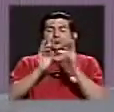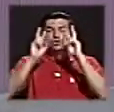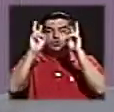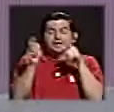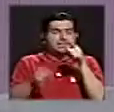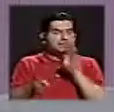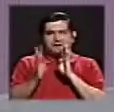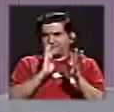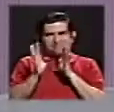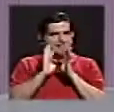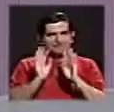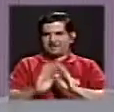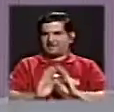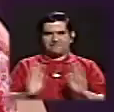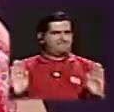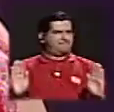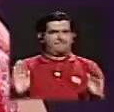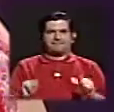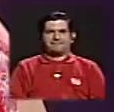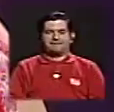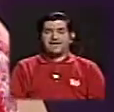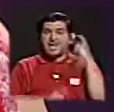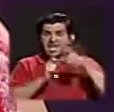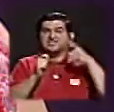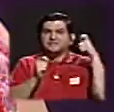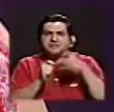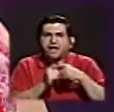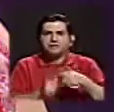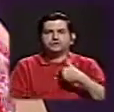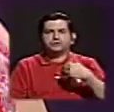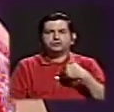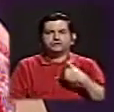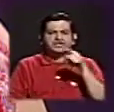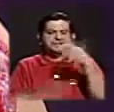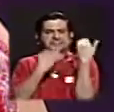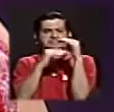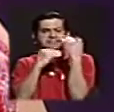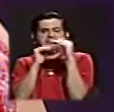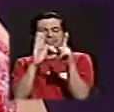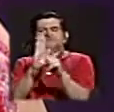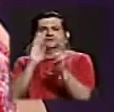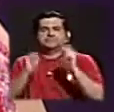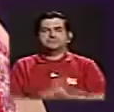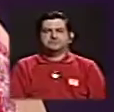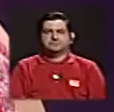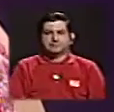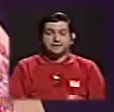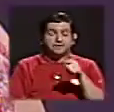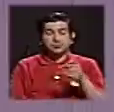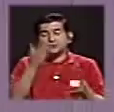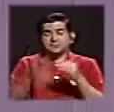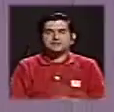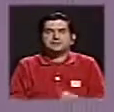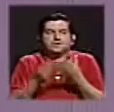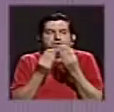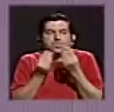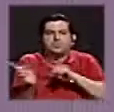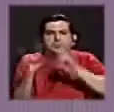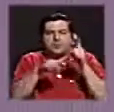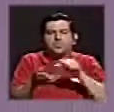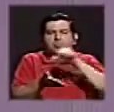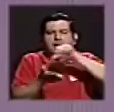sobre el cual no deben hablar, no pueden hablar, porque precisamente existe toda esa restricción legal. Entonces llegan con muchísimo miedo a los centros